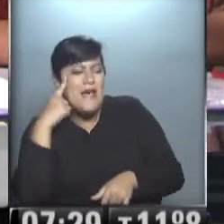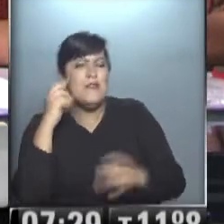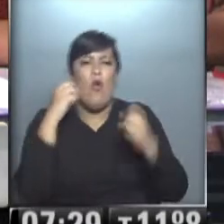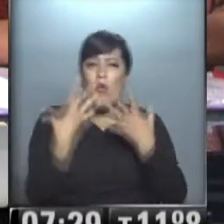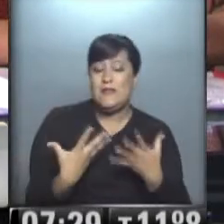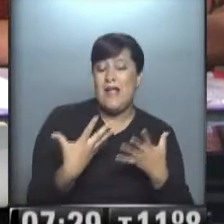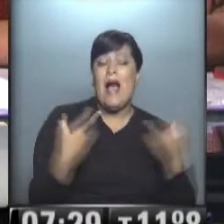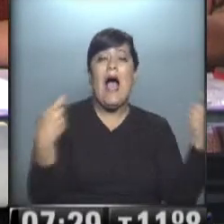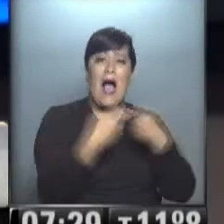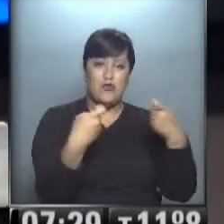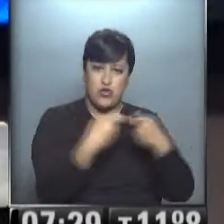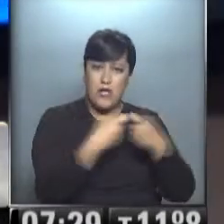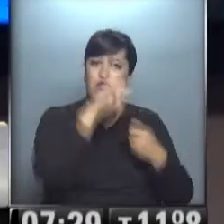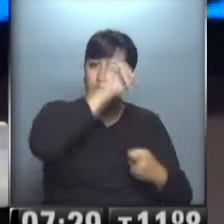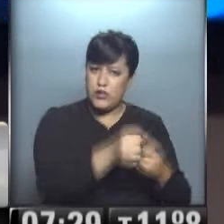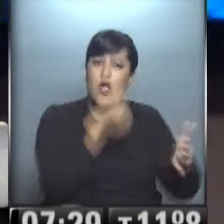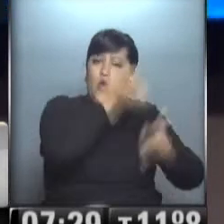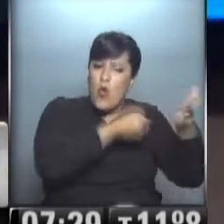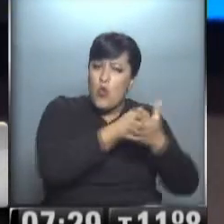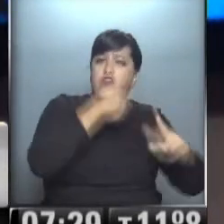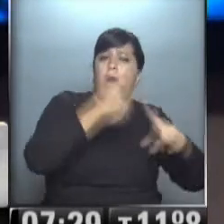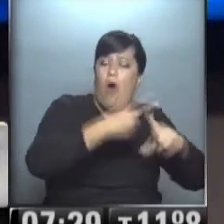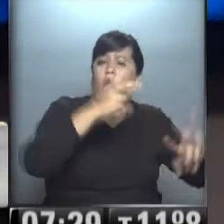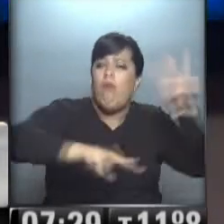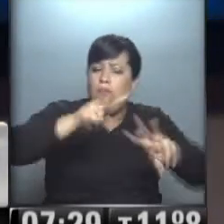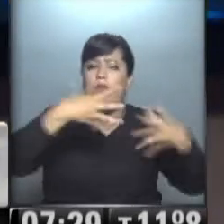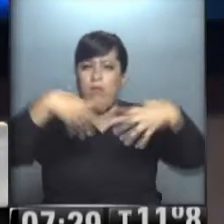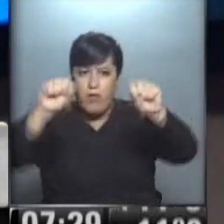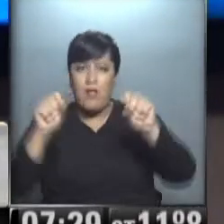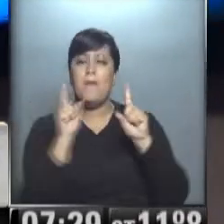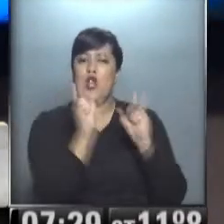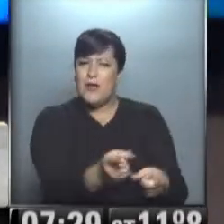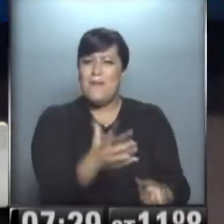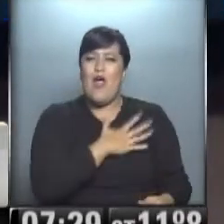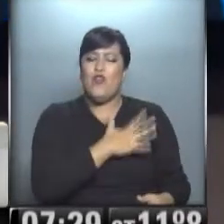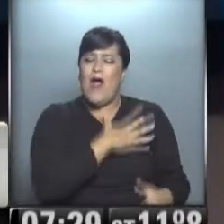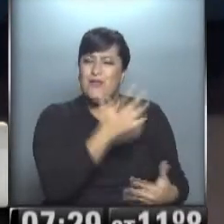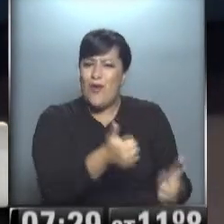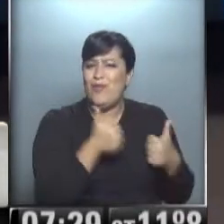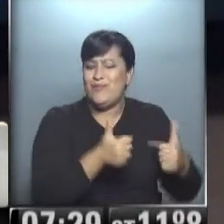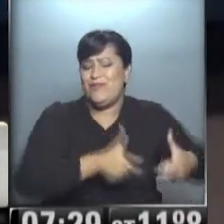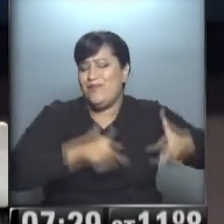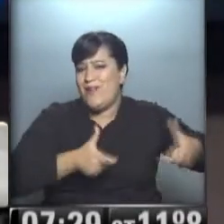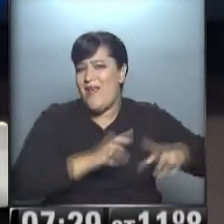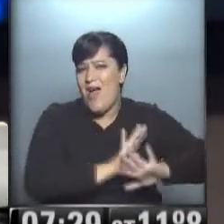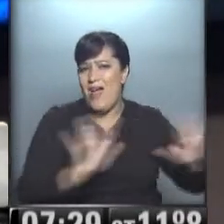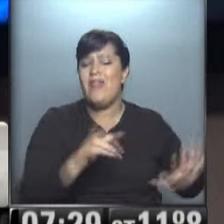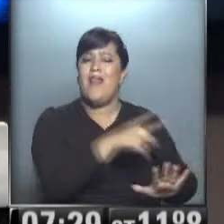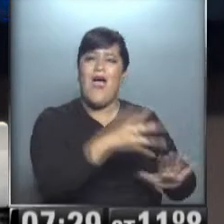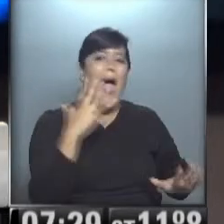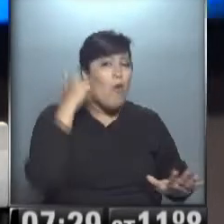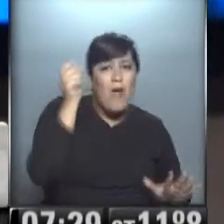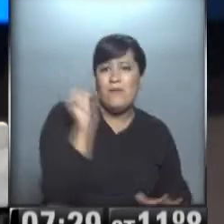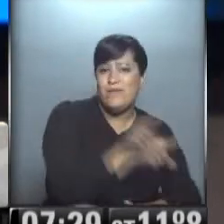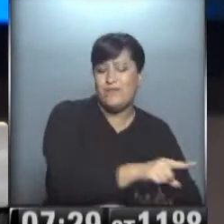asociación que tiene esta lucha y esta búsqueda el espíritu y el corazón de esa asociación son abuelas y se